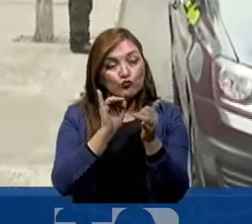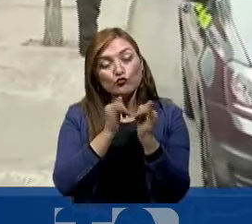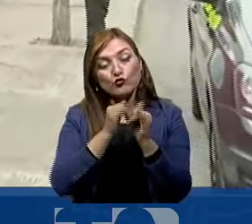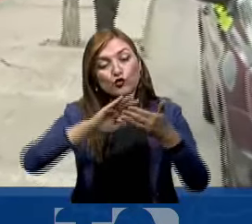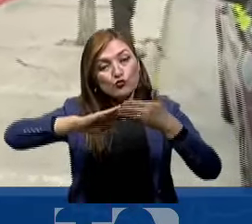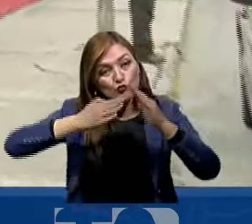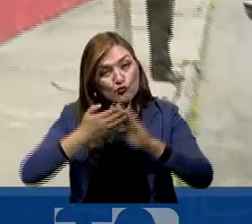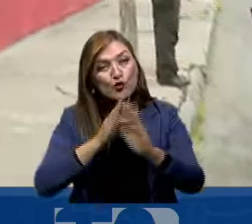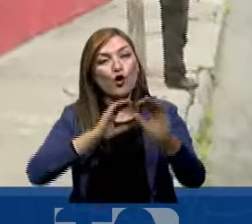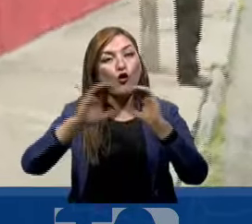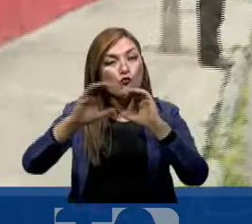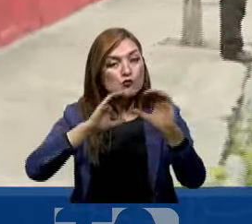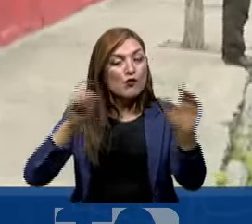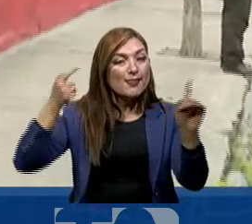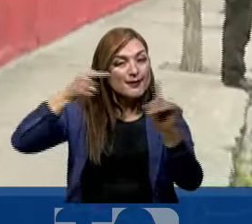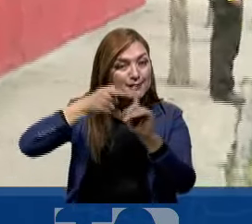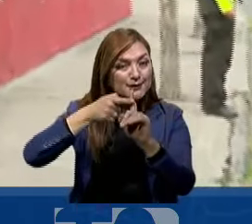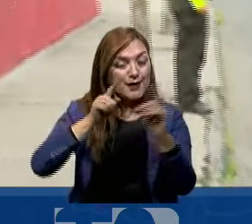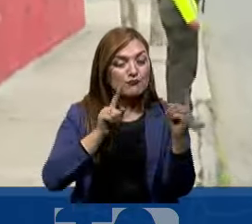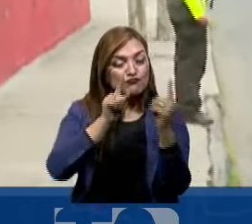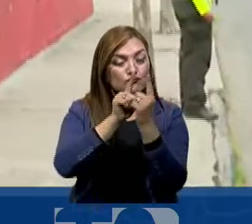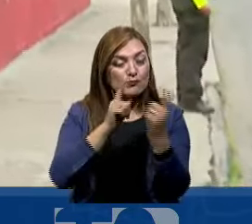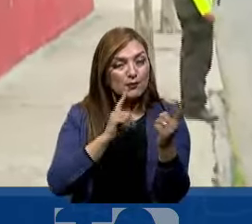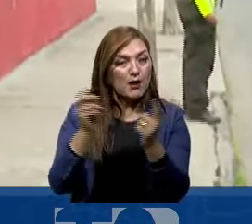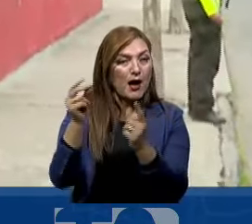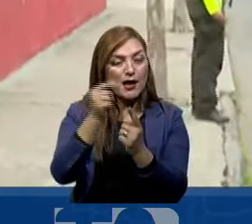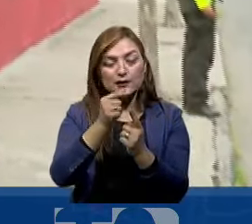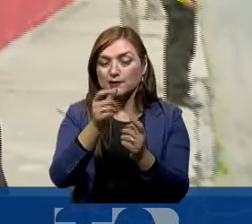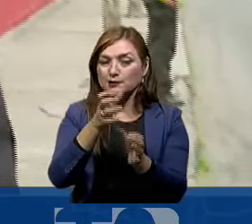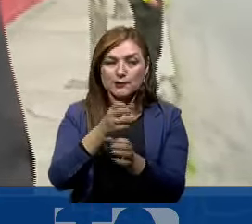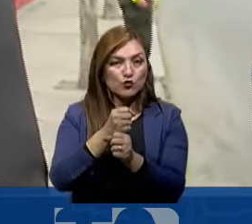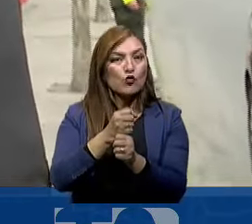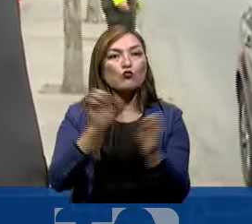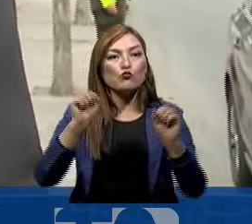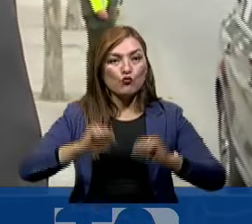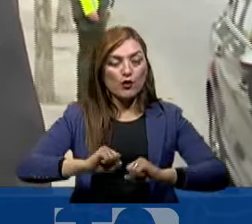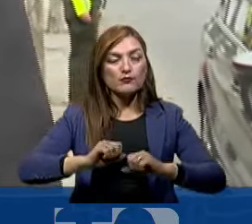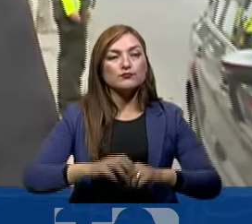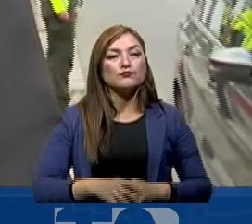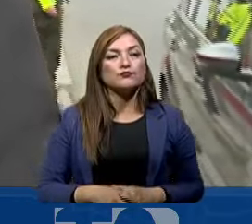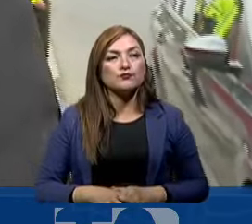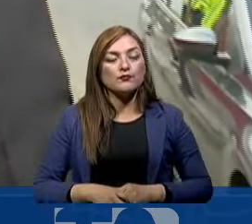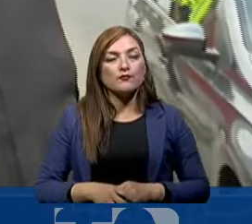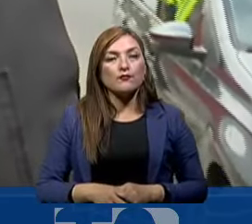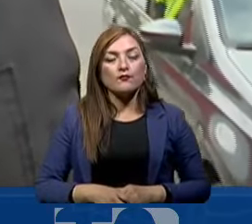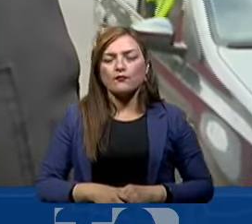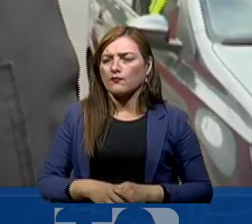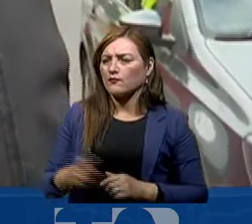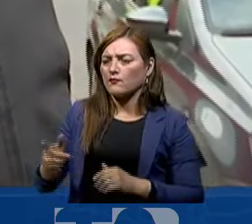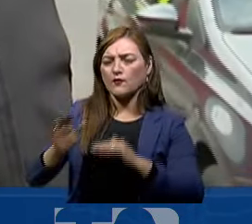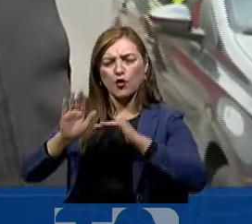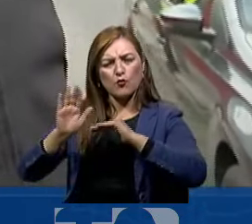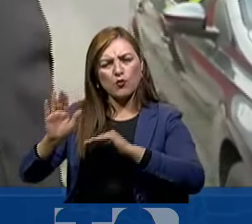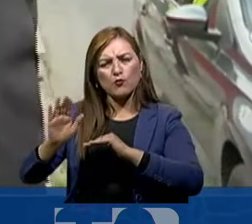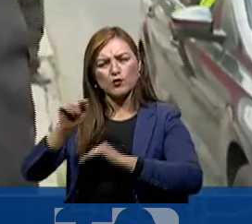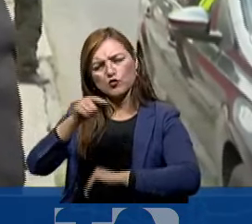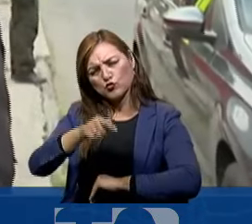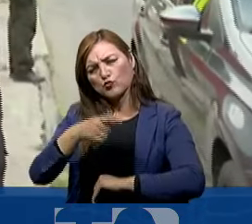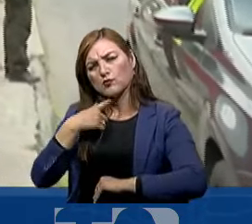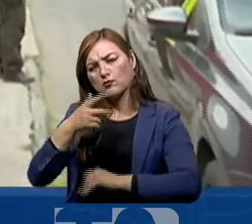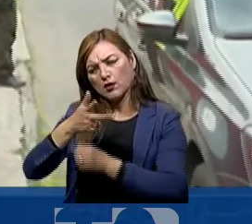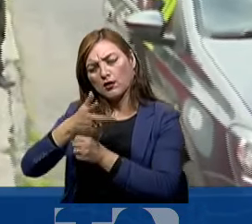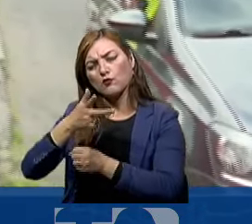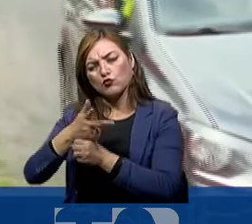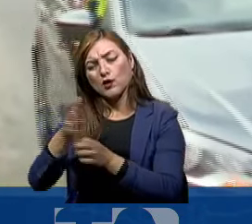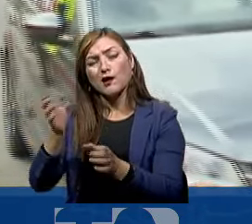una comunicación más directa con la comunidad que sea más efectiva y eficaz. Quiero que se comprometa y que estos operativos no únicamente queden en cámara, sino que